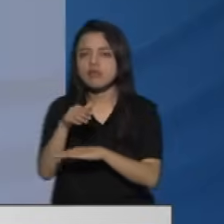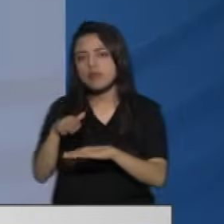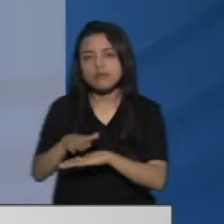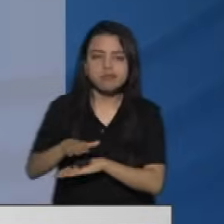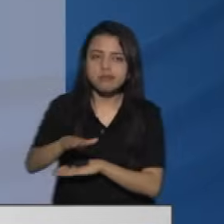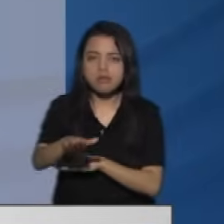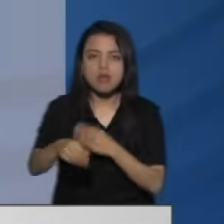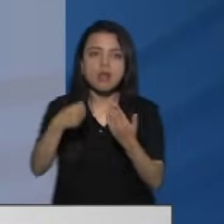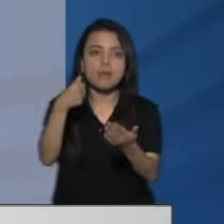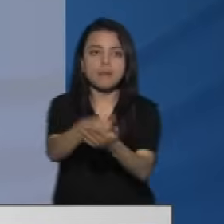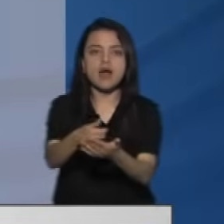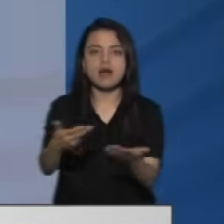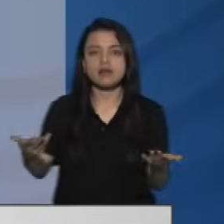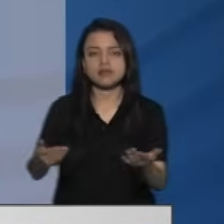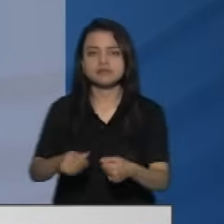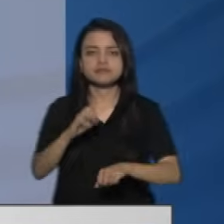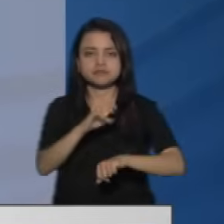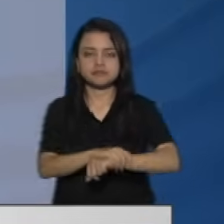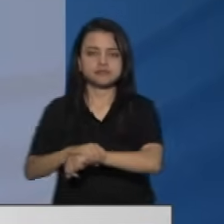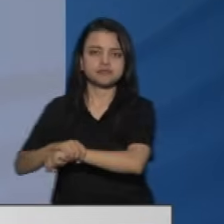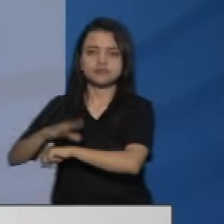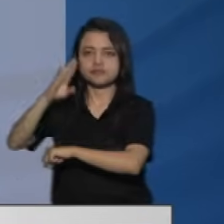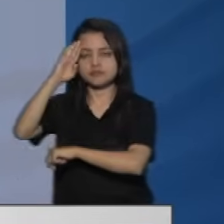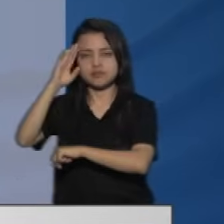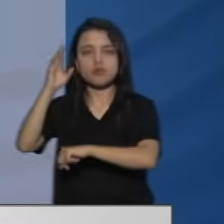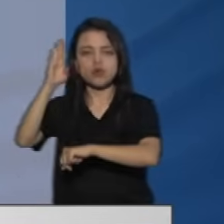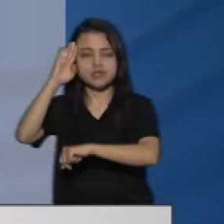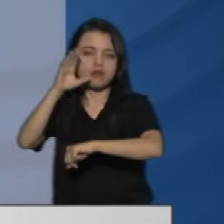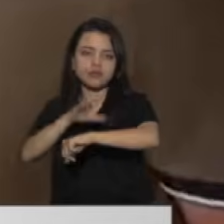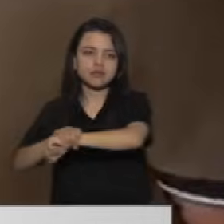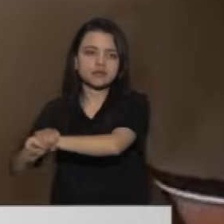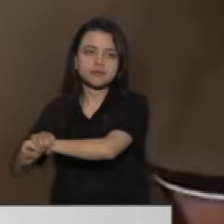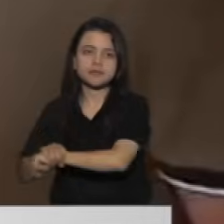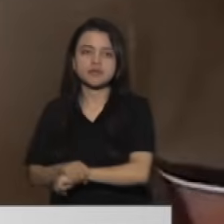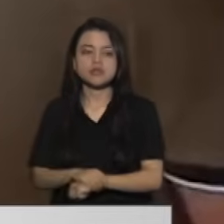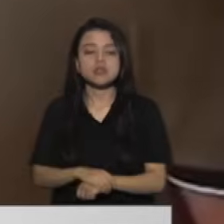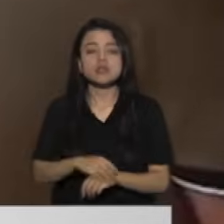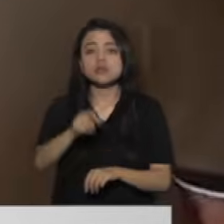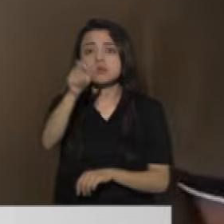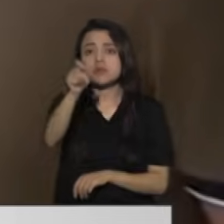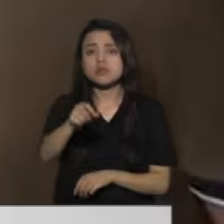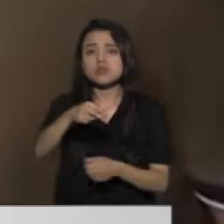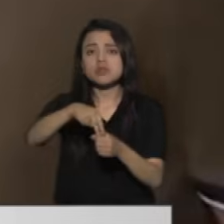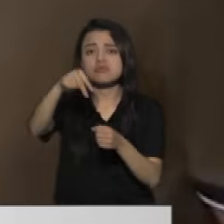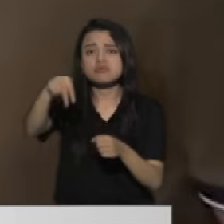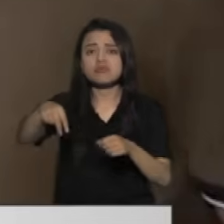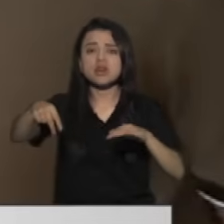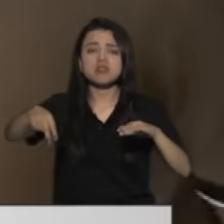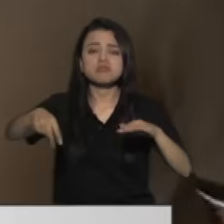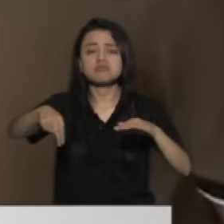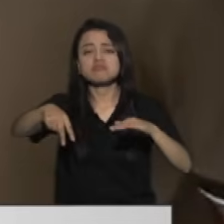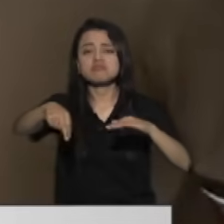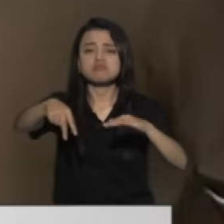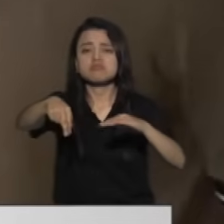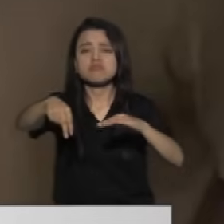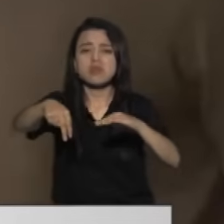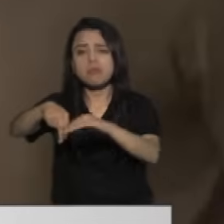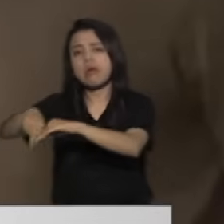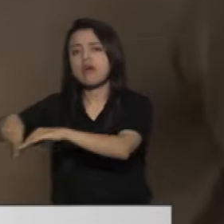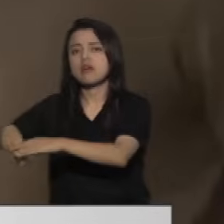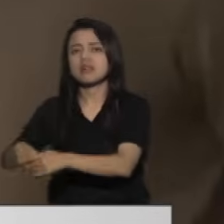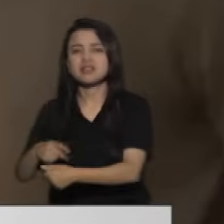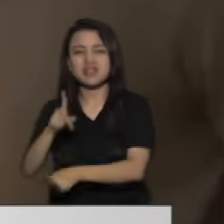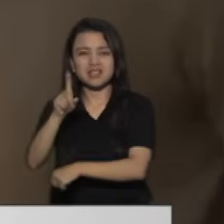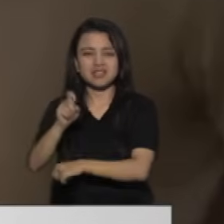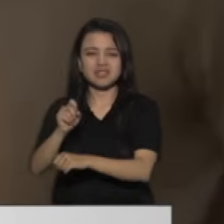tránsito en la vía que conduce de Tocancipá a Zipaquirá. Una camioneta blanca atropelló a un ciudadano que caminaba por la orilla de la carretera, eso de las 6:15 de